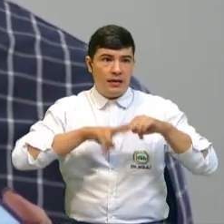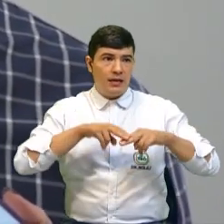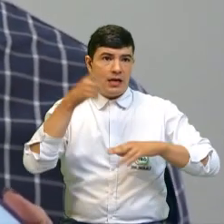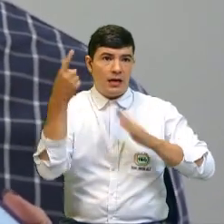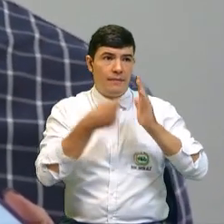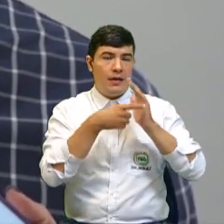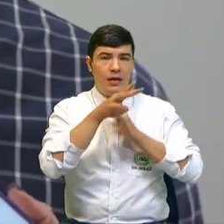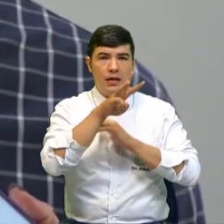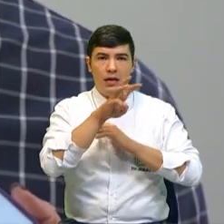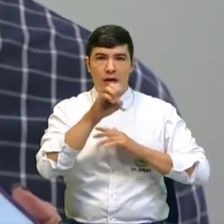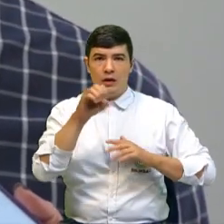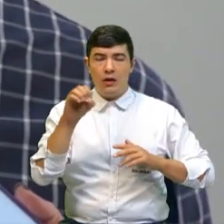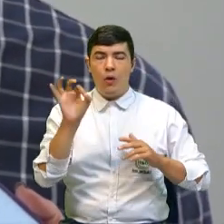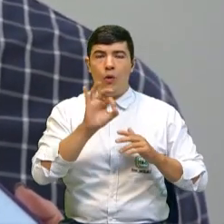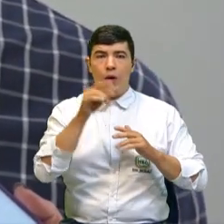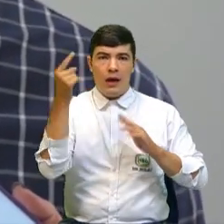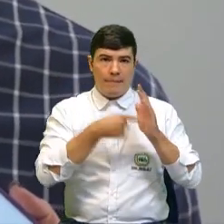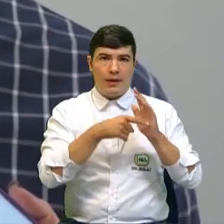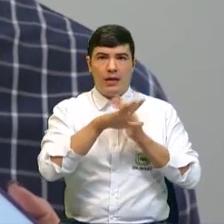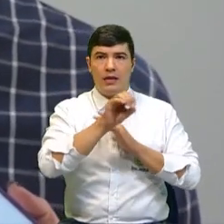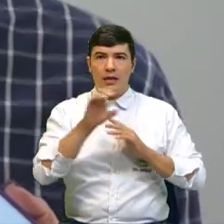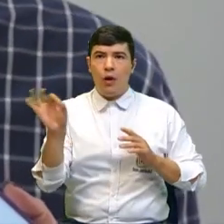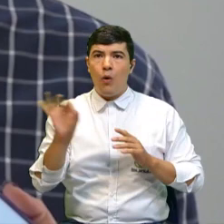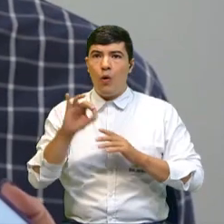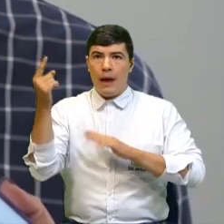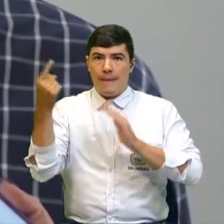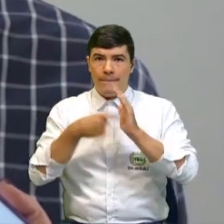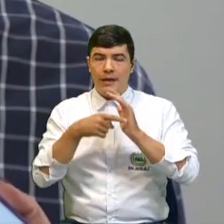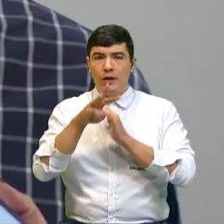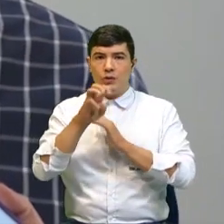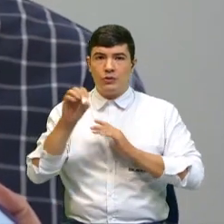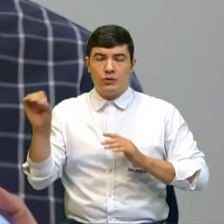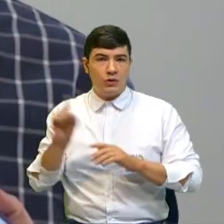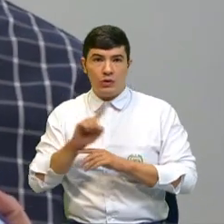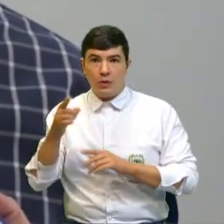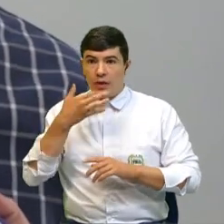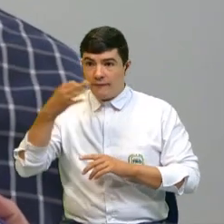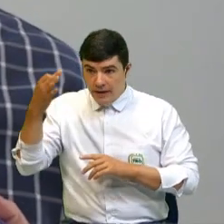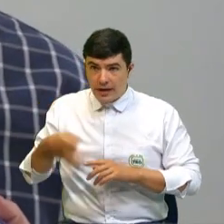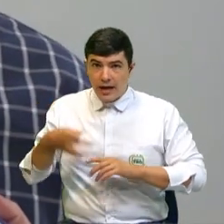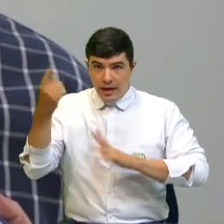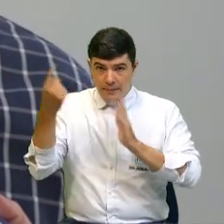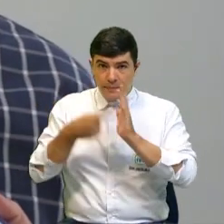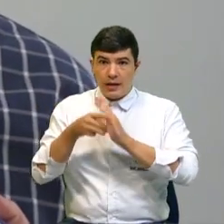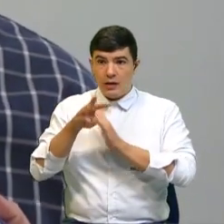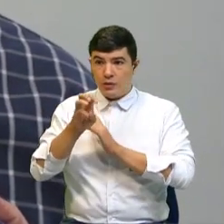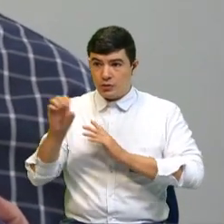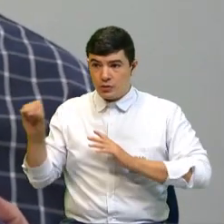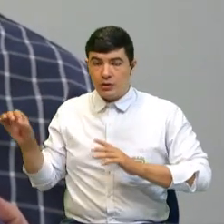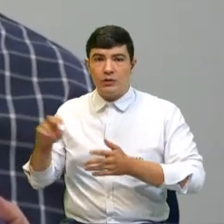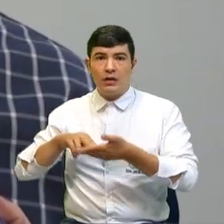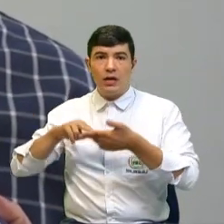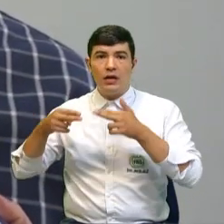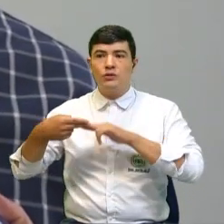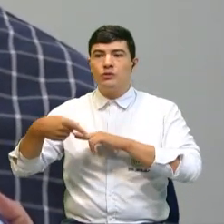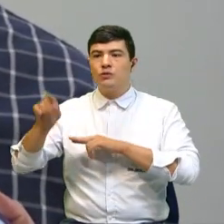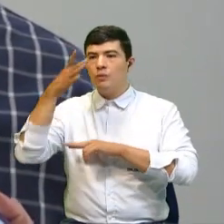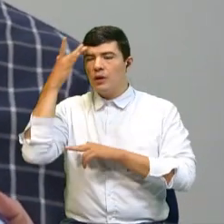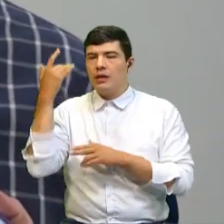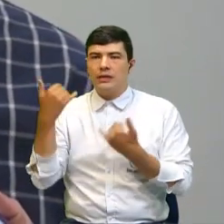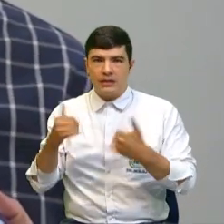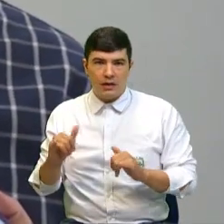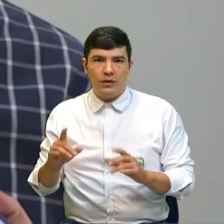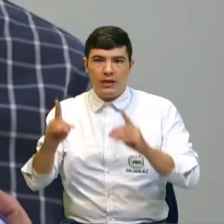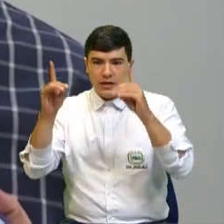1800 p a mil 500 mil 800 sino que la tarifa real en 1800 y este incremento obedece a una